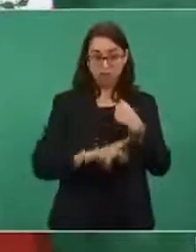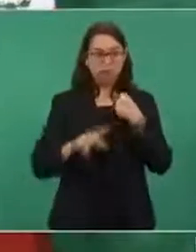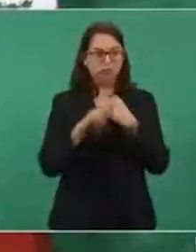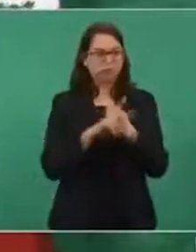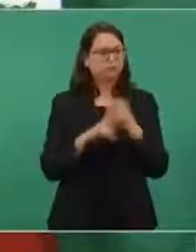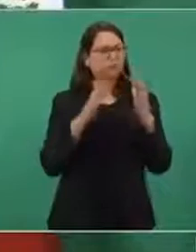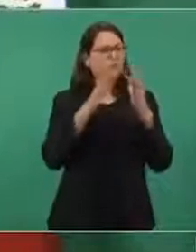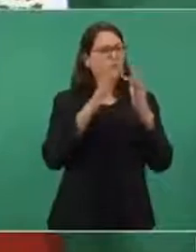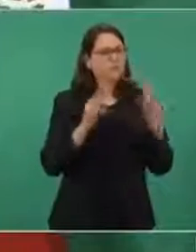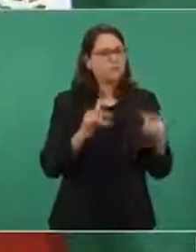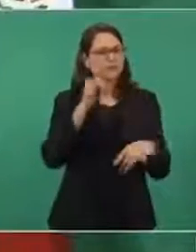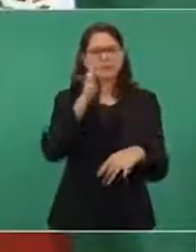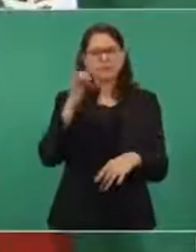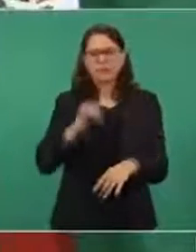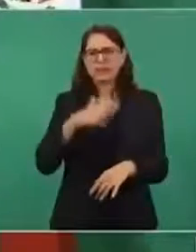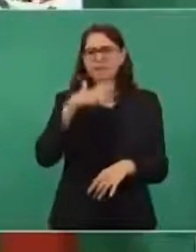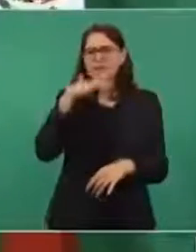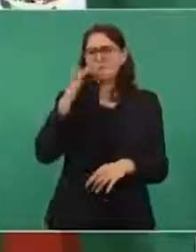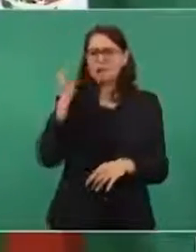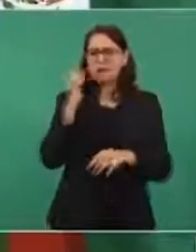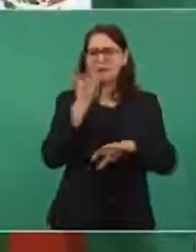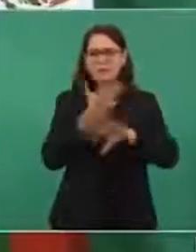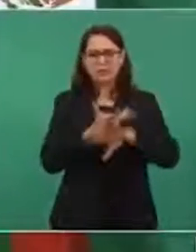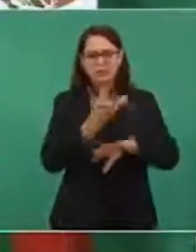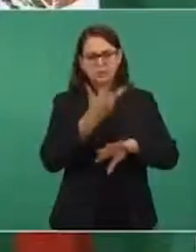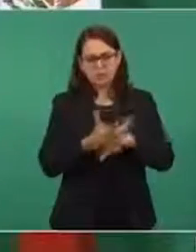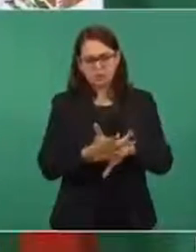Francia, Italia, Alemania, Estados Unidos,